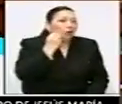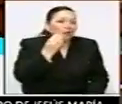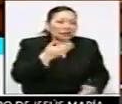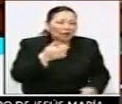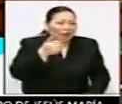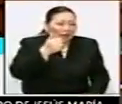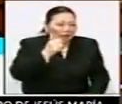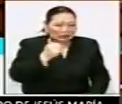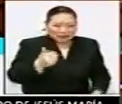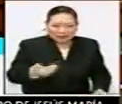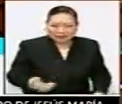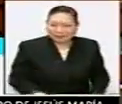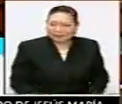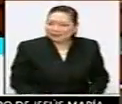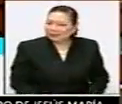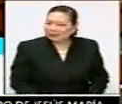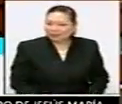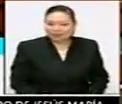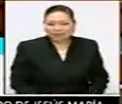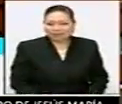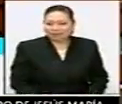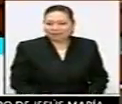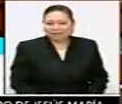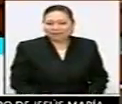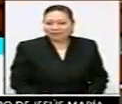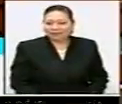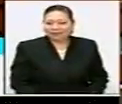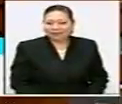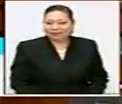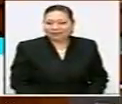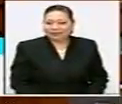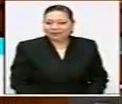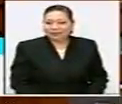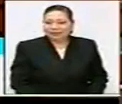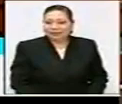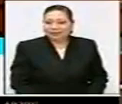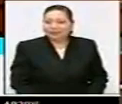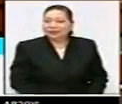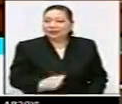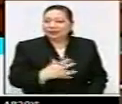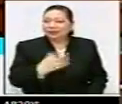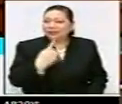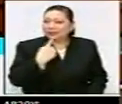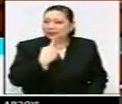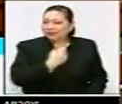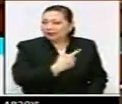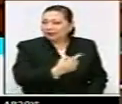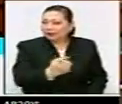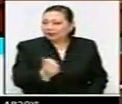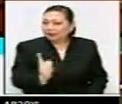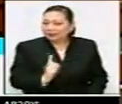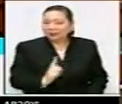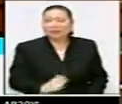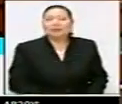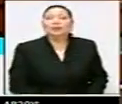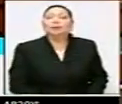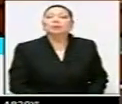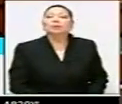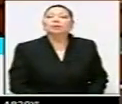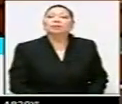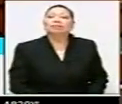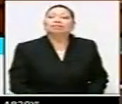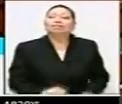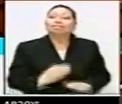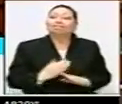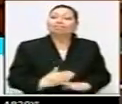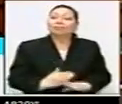nacido ayer. Por favor, señor, yo quiero llegar a lo siguiente. El